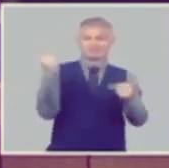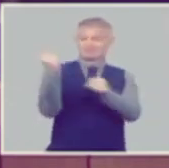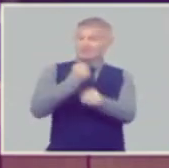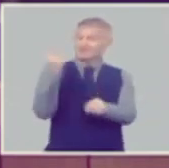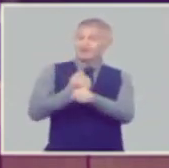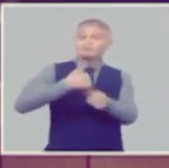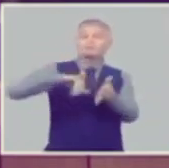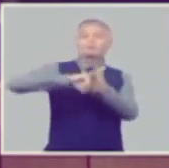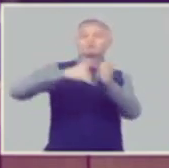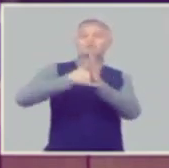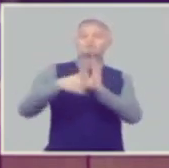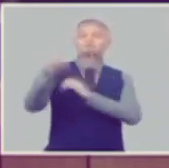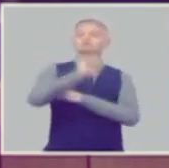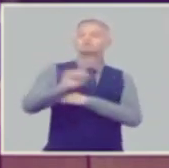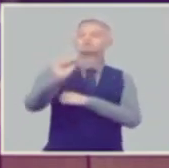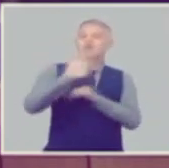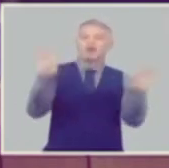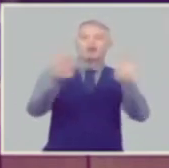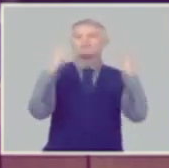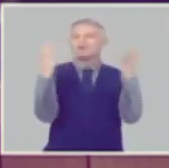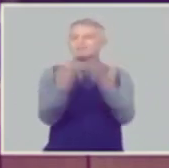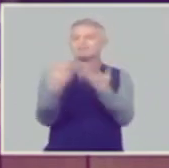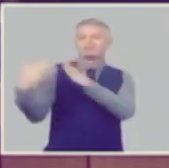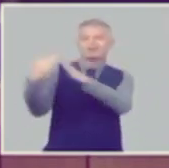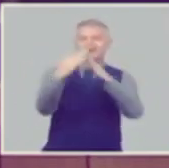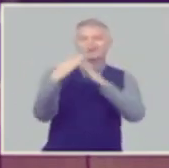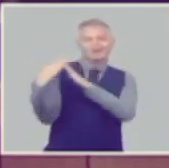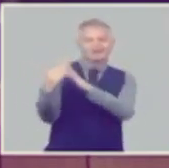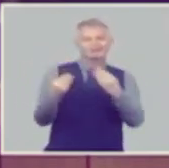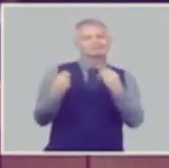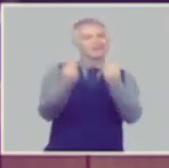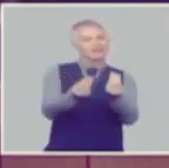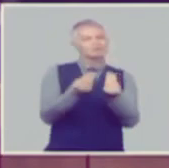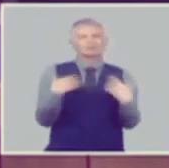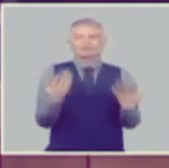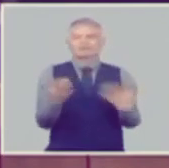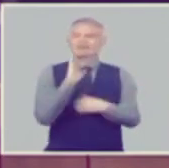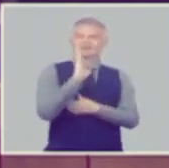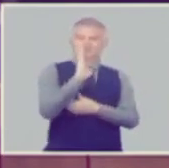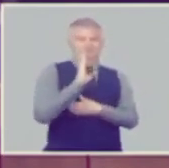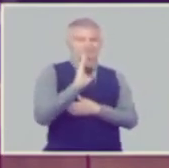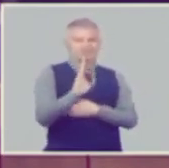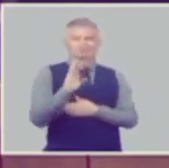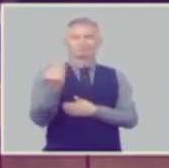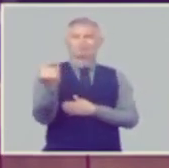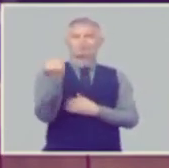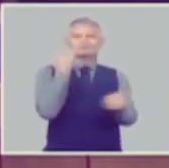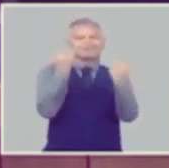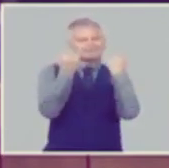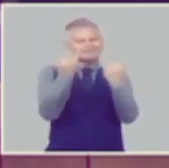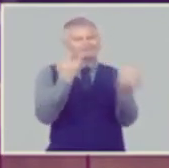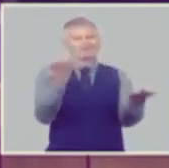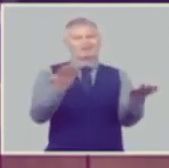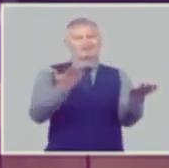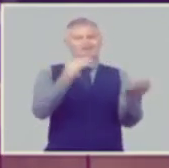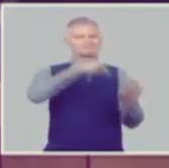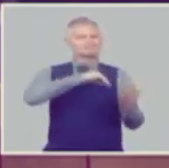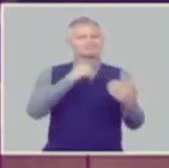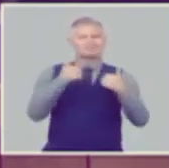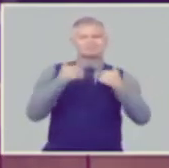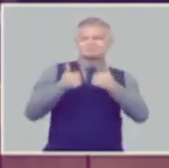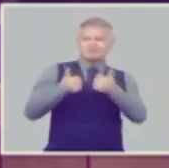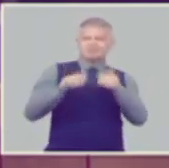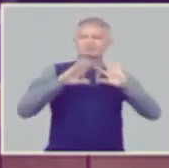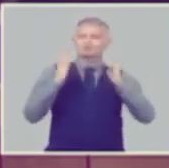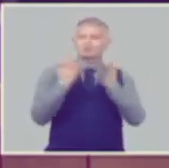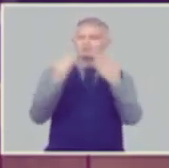las familias en sus barrios, colmándolos de respeto, identidad y autoestima para que todos sus vecinos sientan